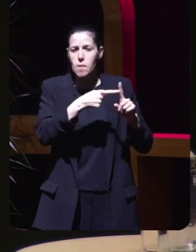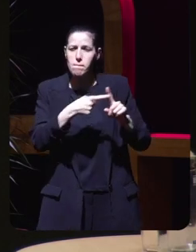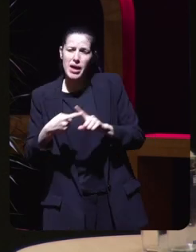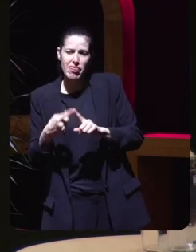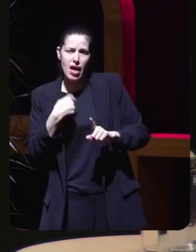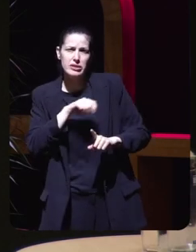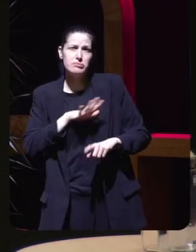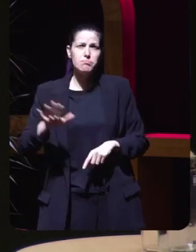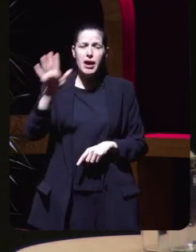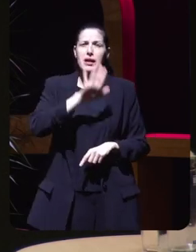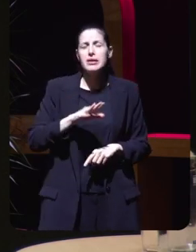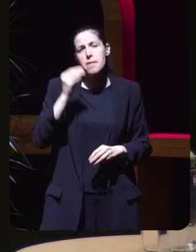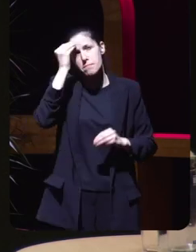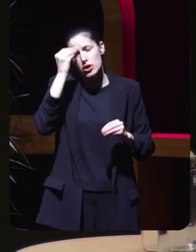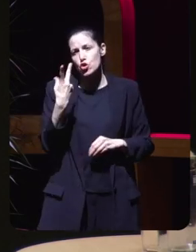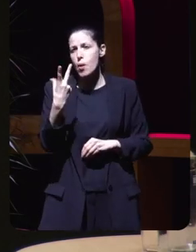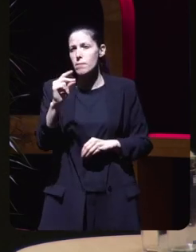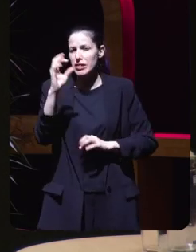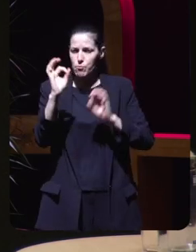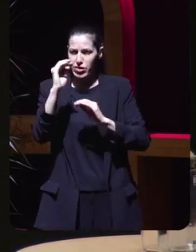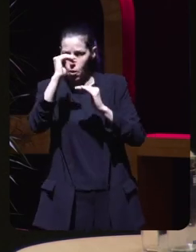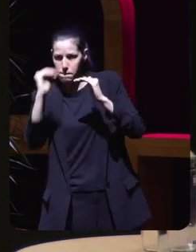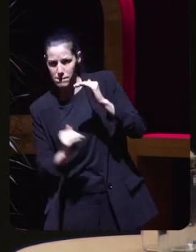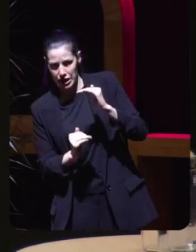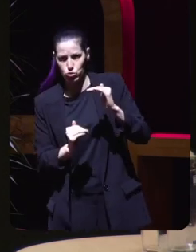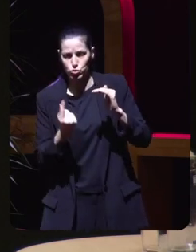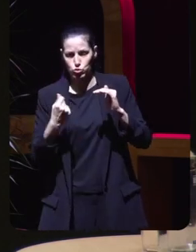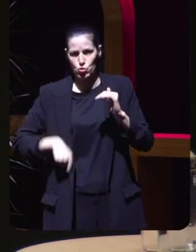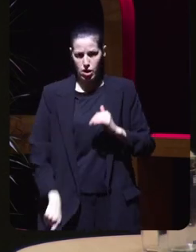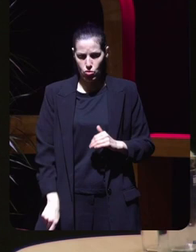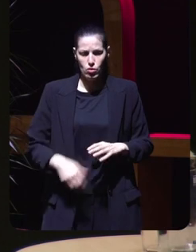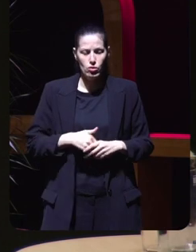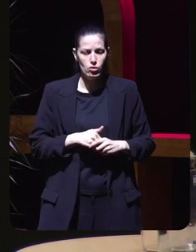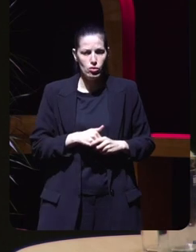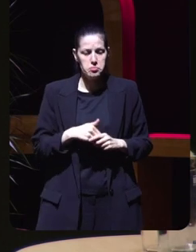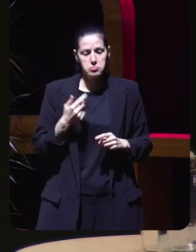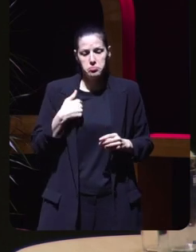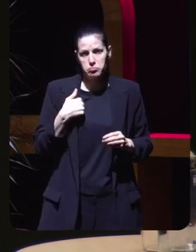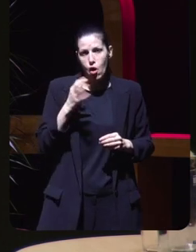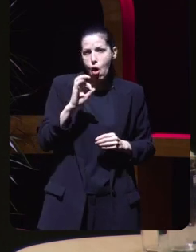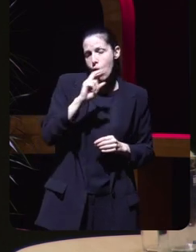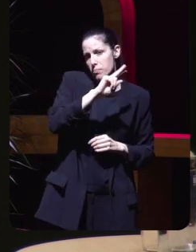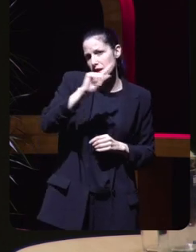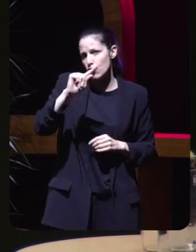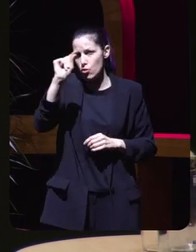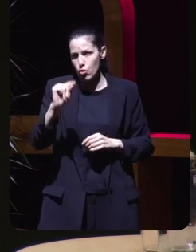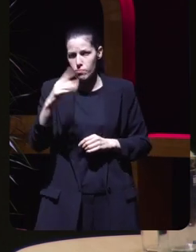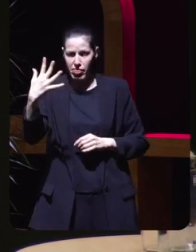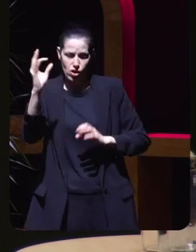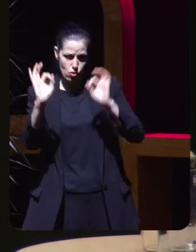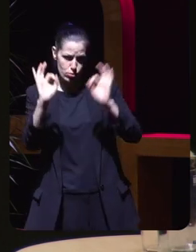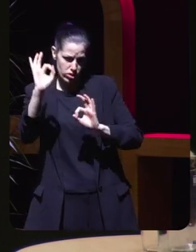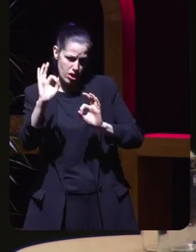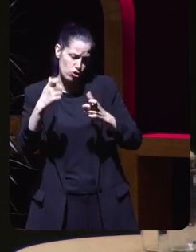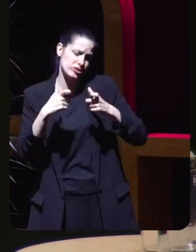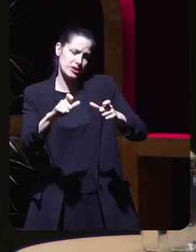está ciento menos que él es diana decía también no hay duda comunicación que en torno,5%, No no he ido dos organismos